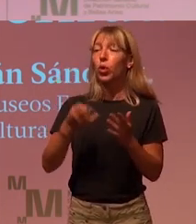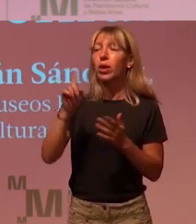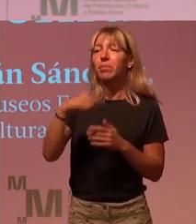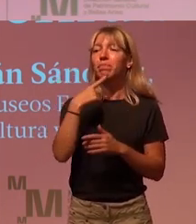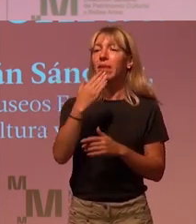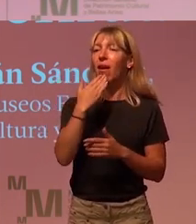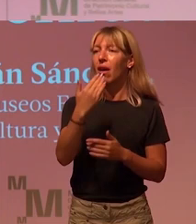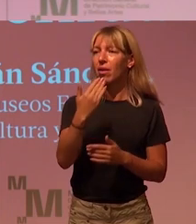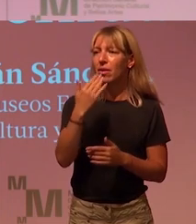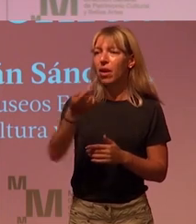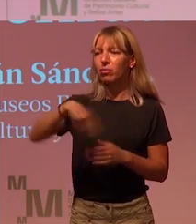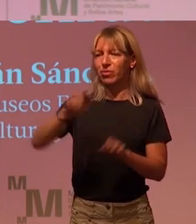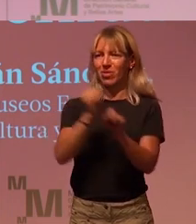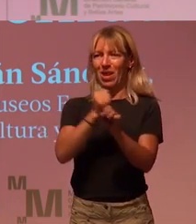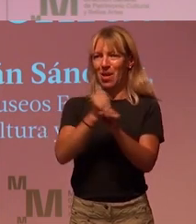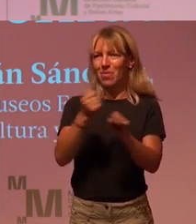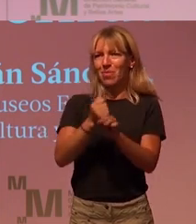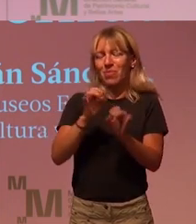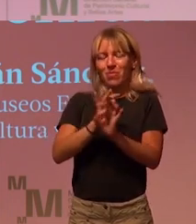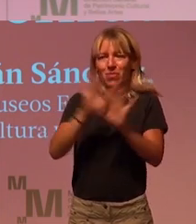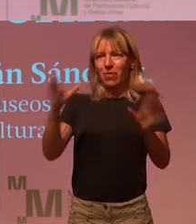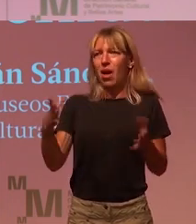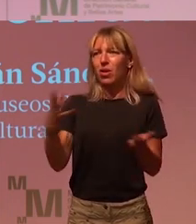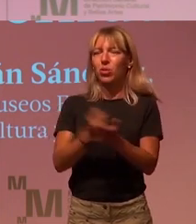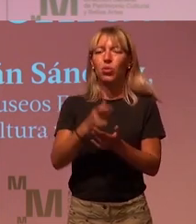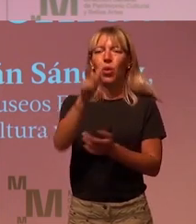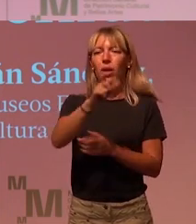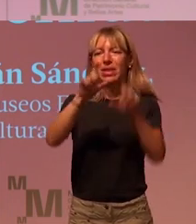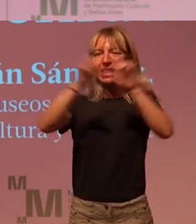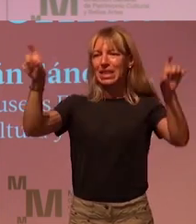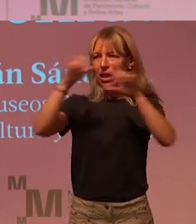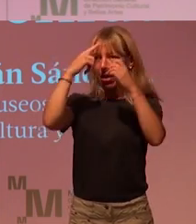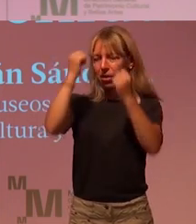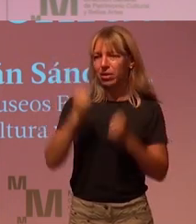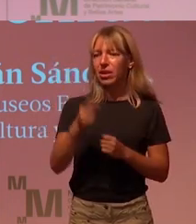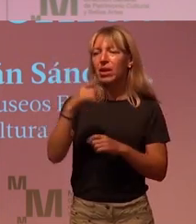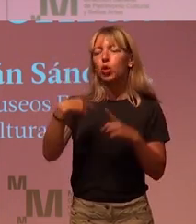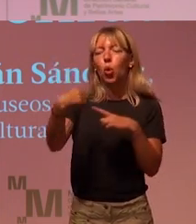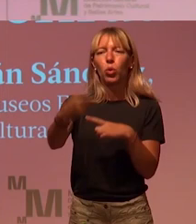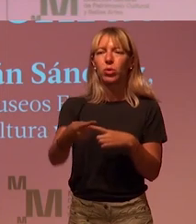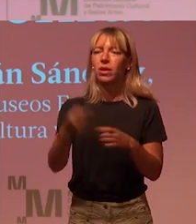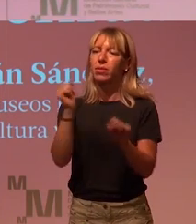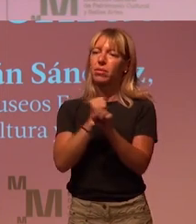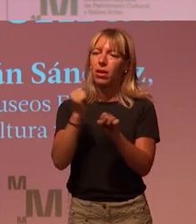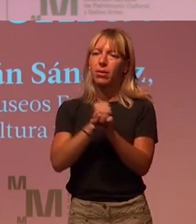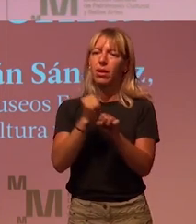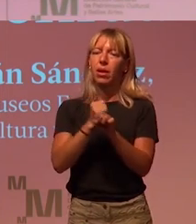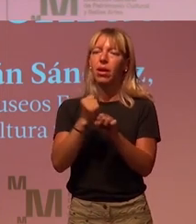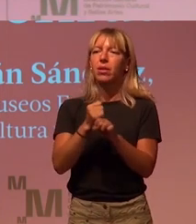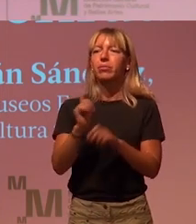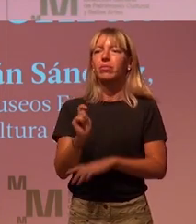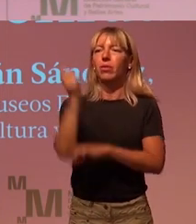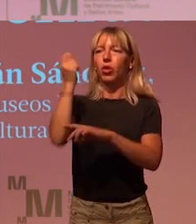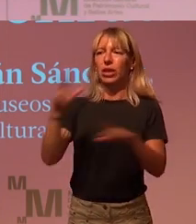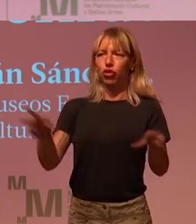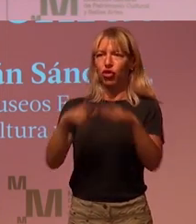las gracias por vuestra labor, por supuesto, a todas las entidades que día a día trabajáis para lograr